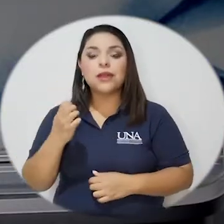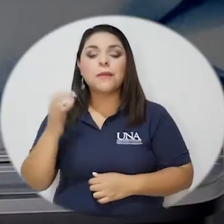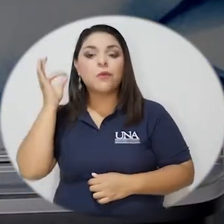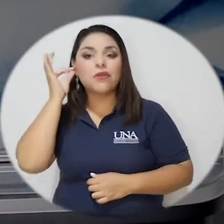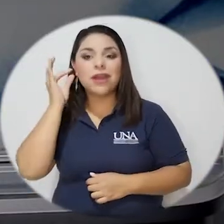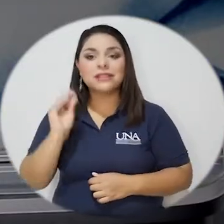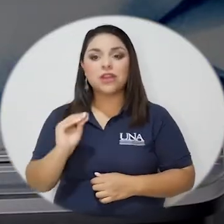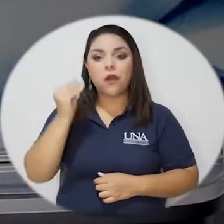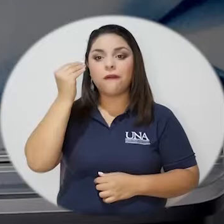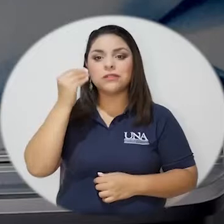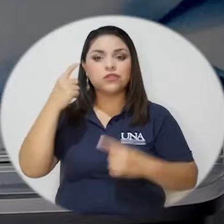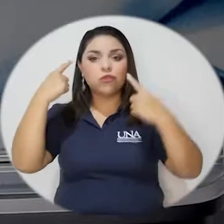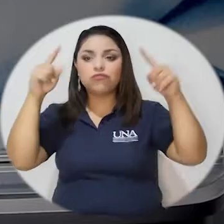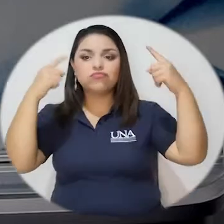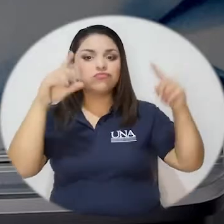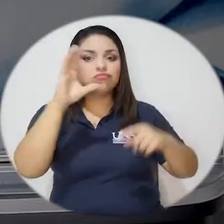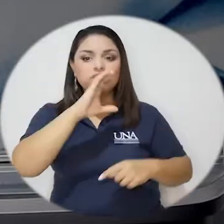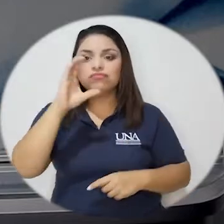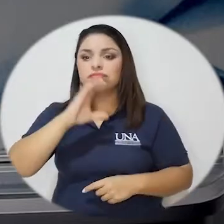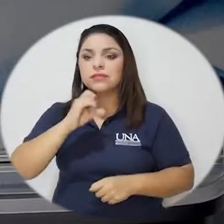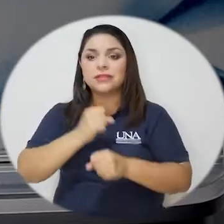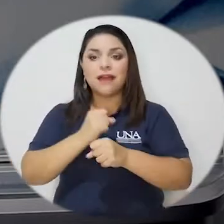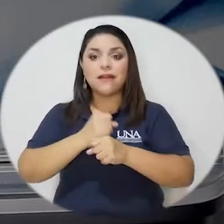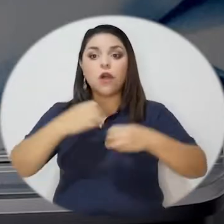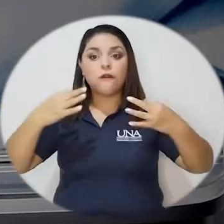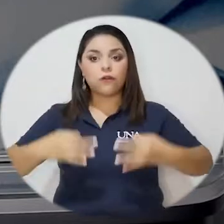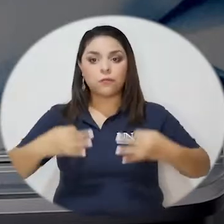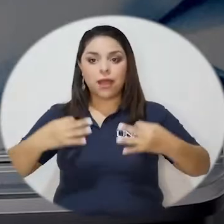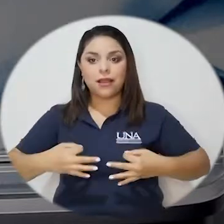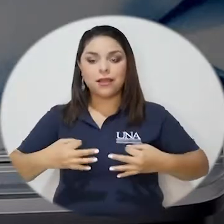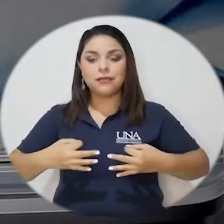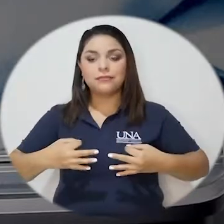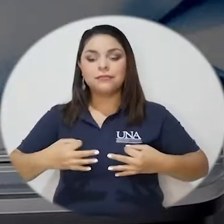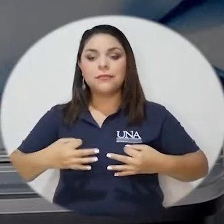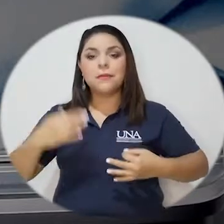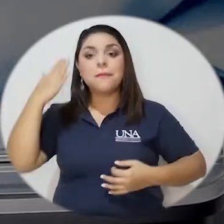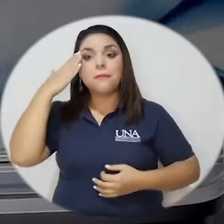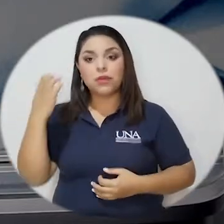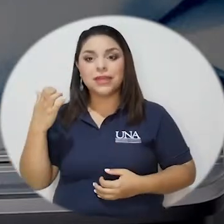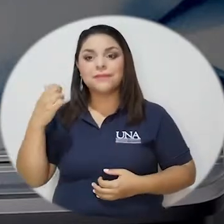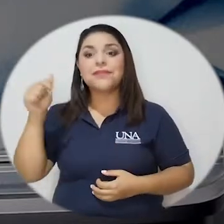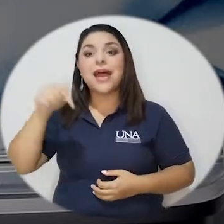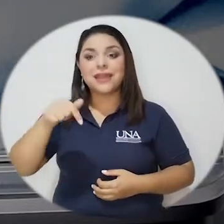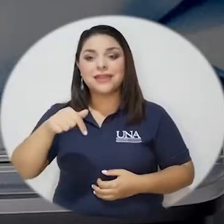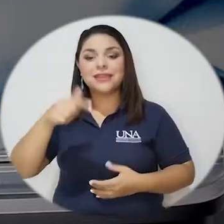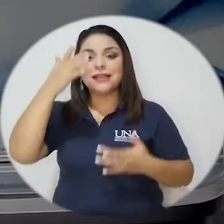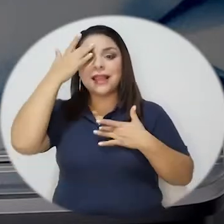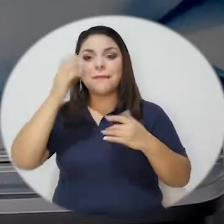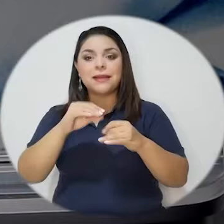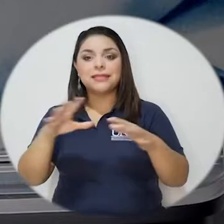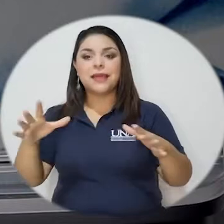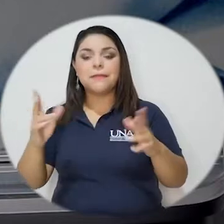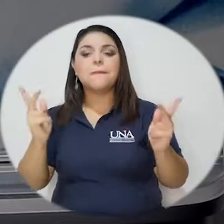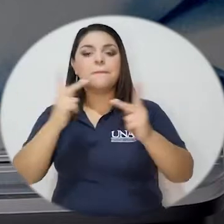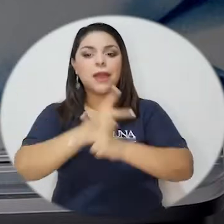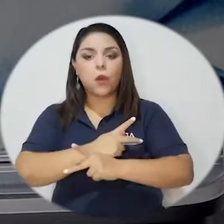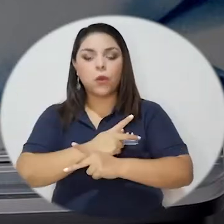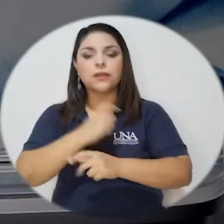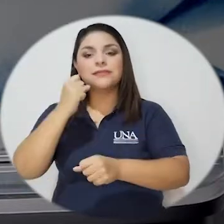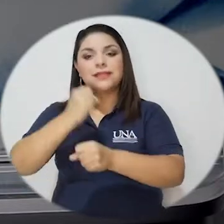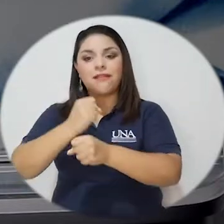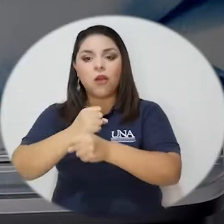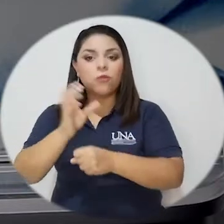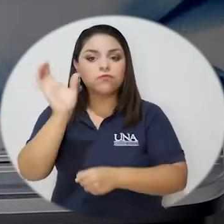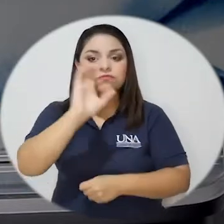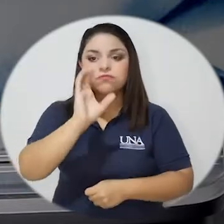lograban un trabajo formal, porque yo he dicho que durante la pandemia el problema es de empleabilidad, se agudiza el problema de empleabilidad. Antes de la pandemia, o